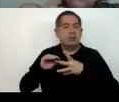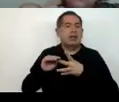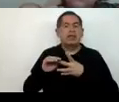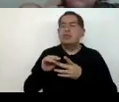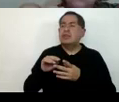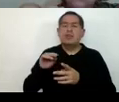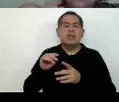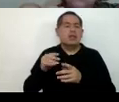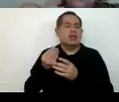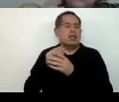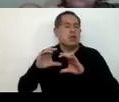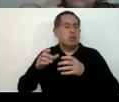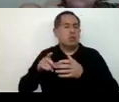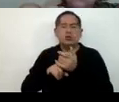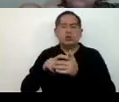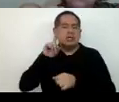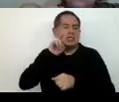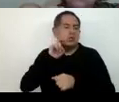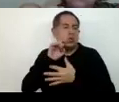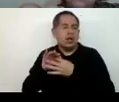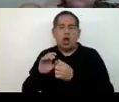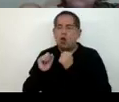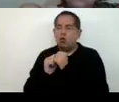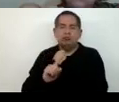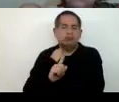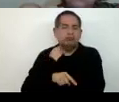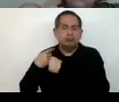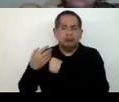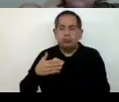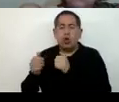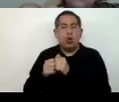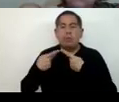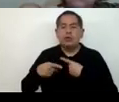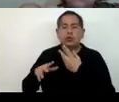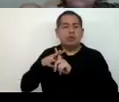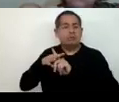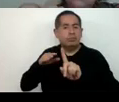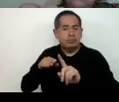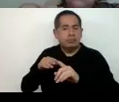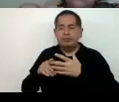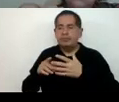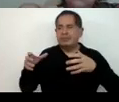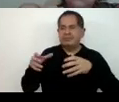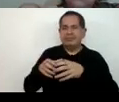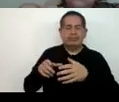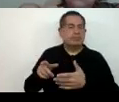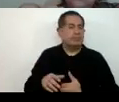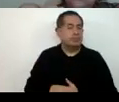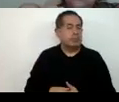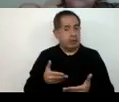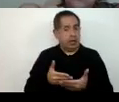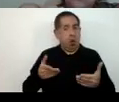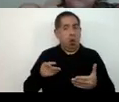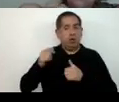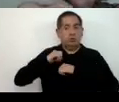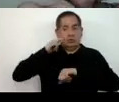y Salud Sexual y Reproductiva de Población Migrante por Afluentes SC. Actualmente